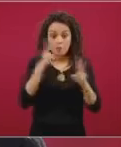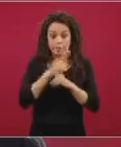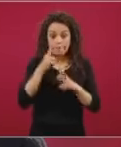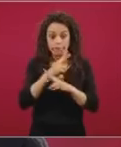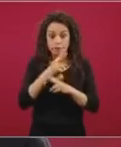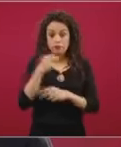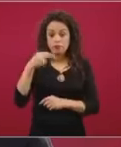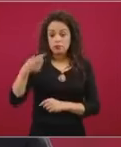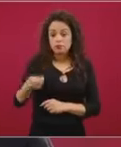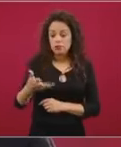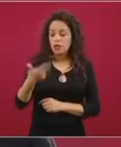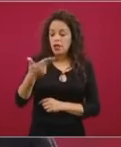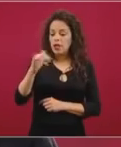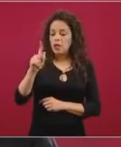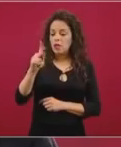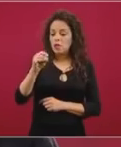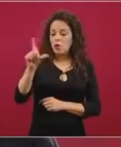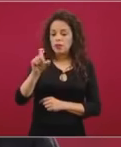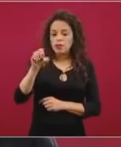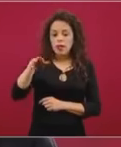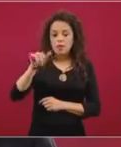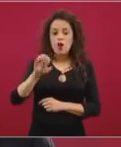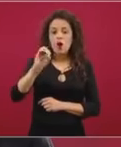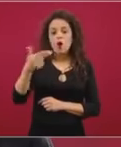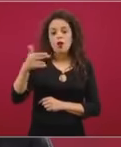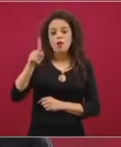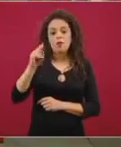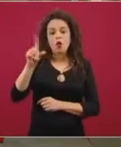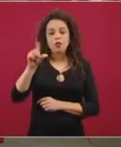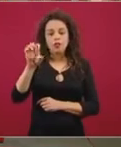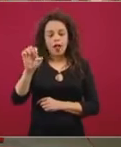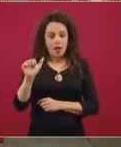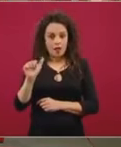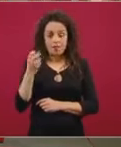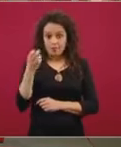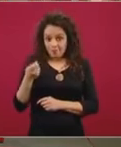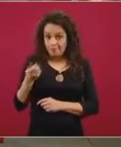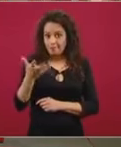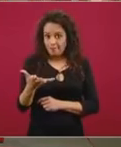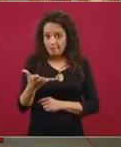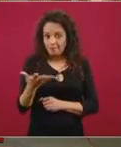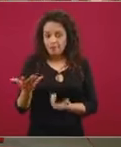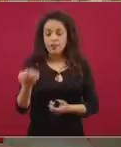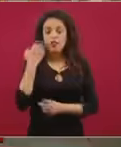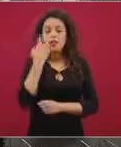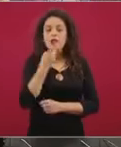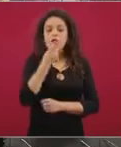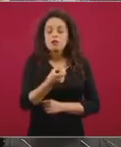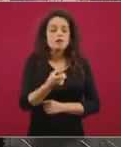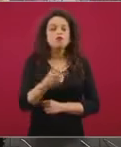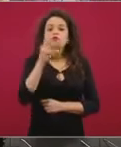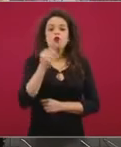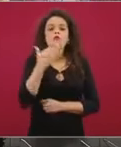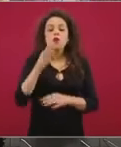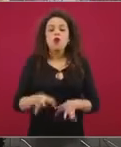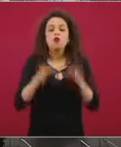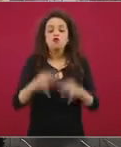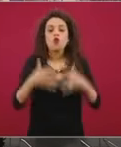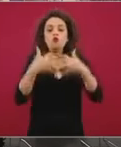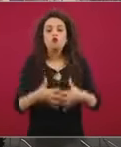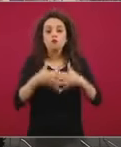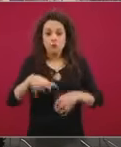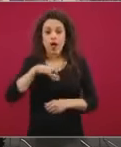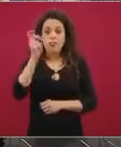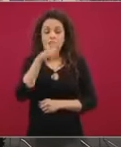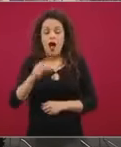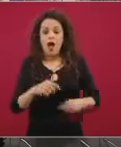llamamos hipoxemia o hipoxia. Entonces no hay un funcionamiento adecuado, hay daño